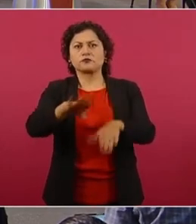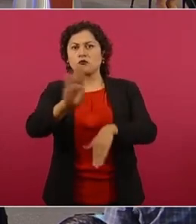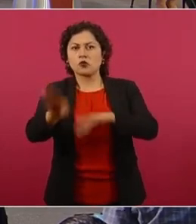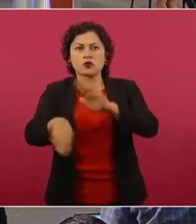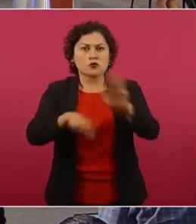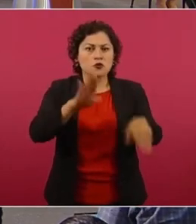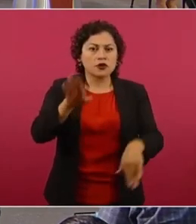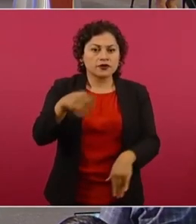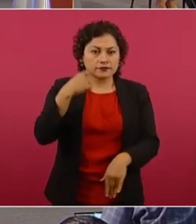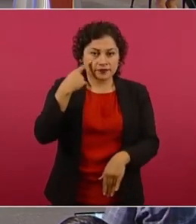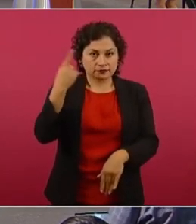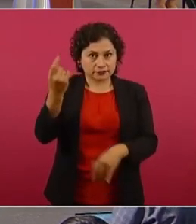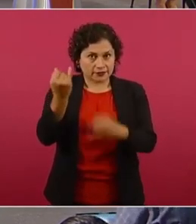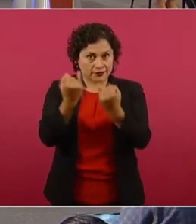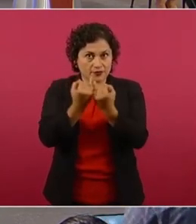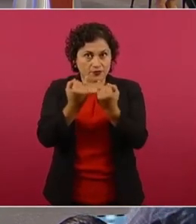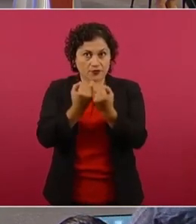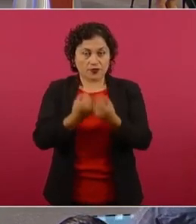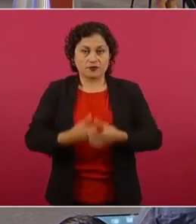Esto, mire,